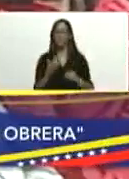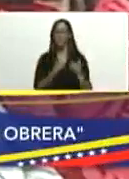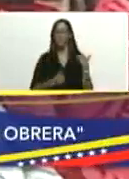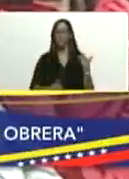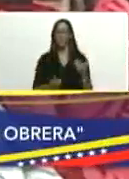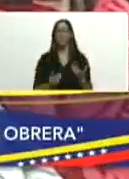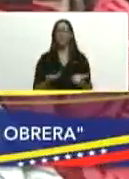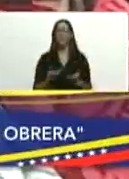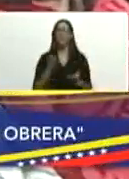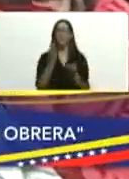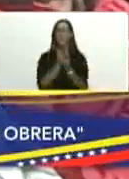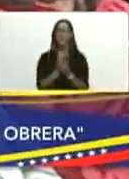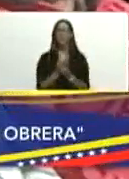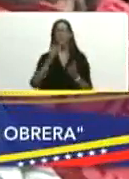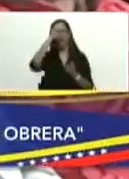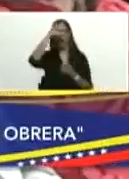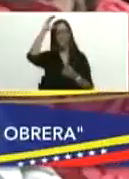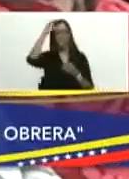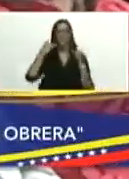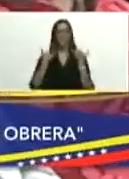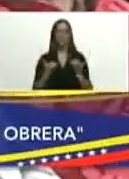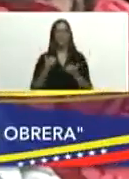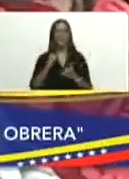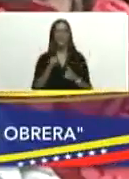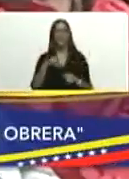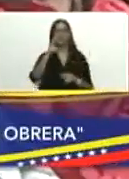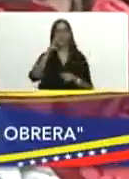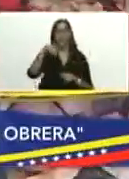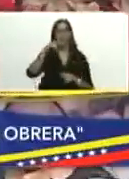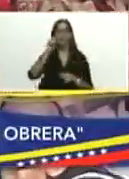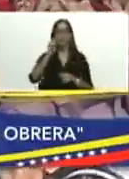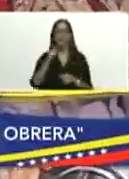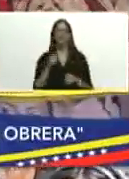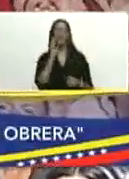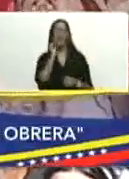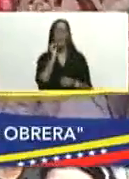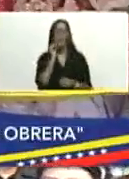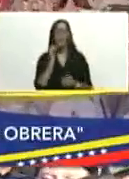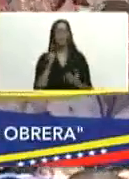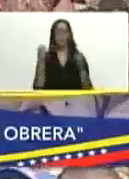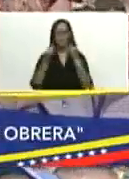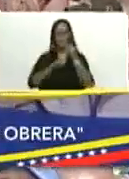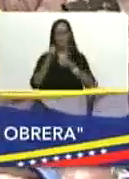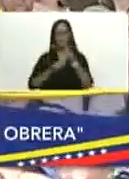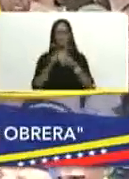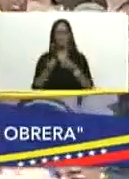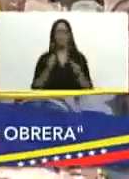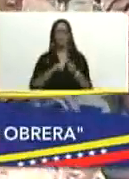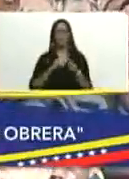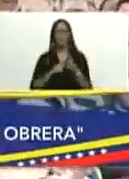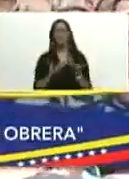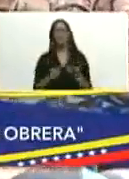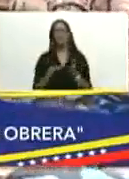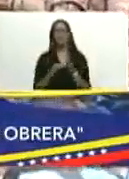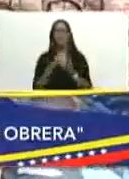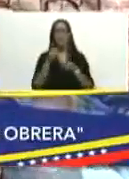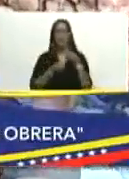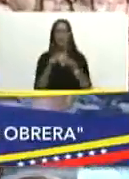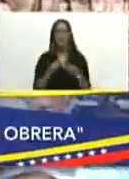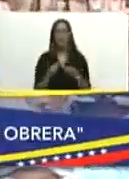de un registro de las capacidades que ya existen en los cpt de la experiencia y el ejercicio de la creación en donde han hecho mantenimiento